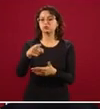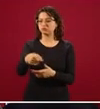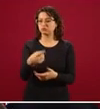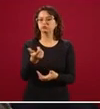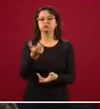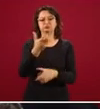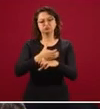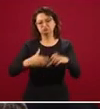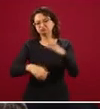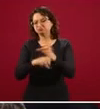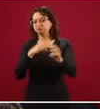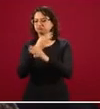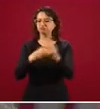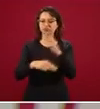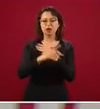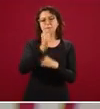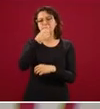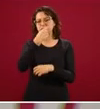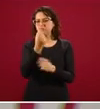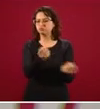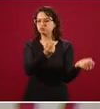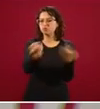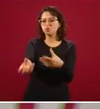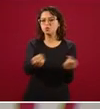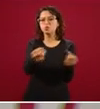de los insumos. Este contrato cubre